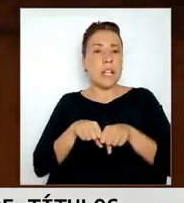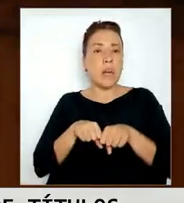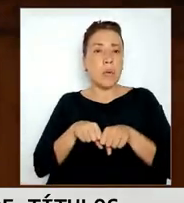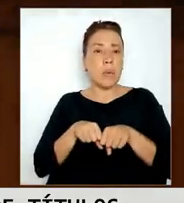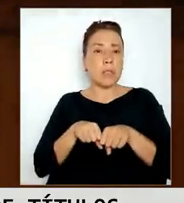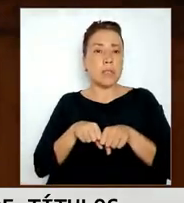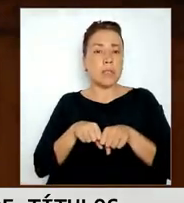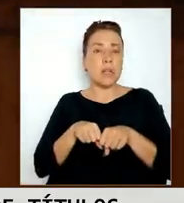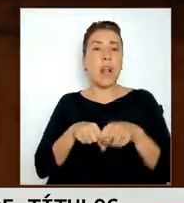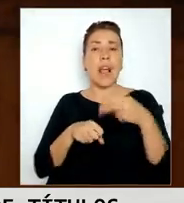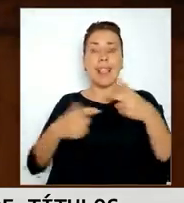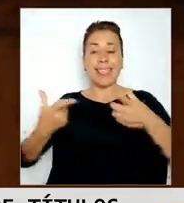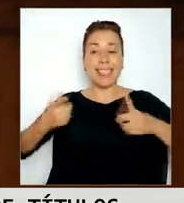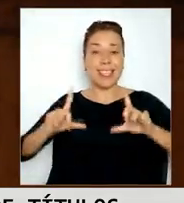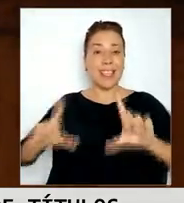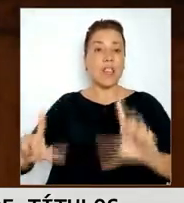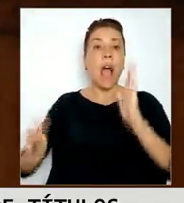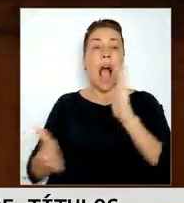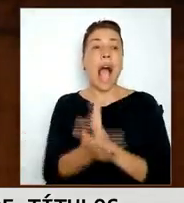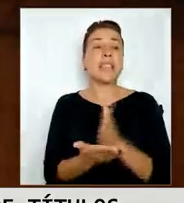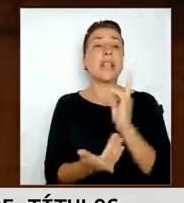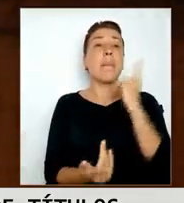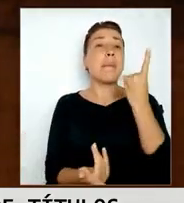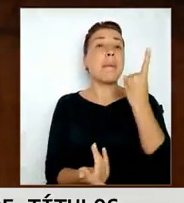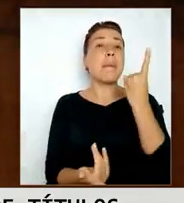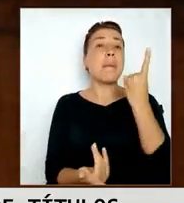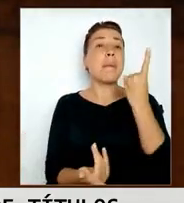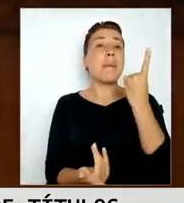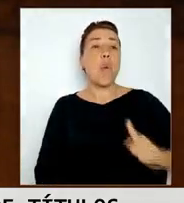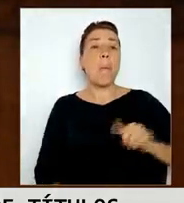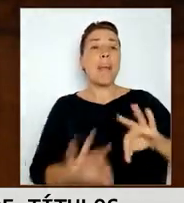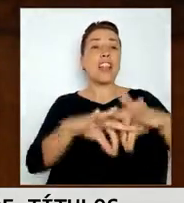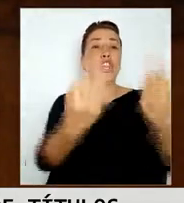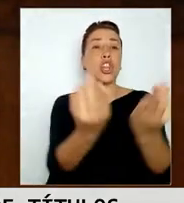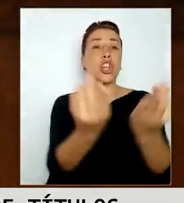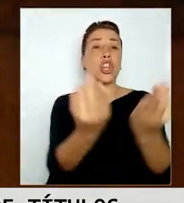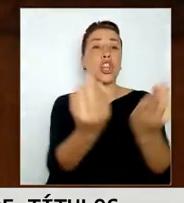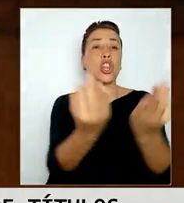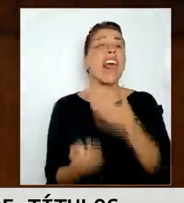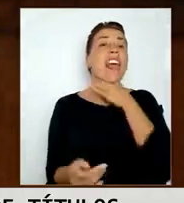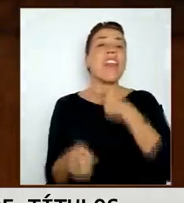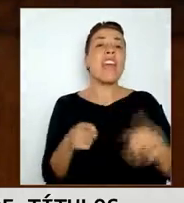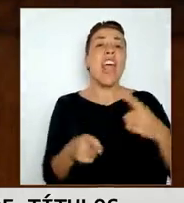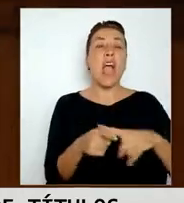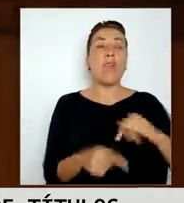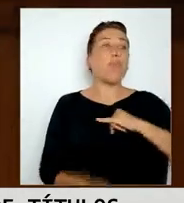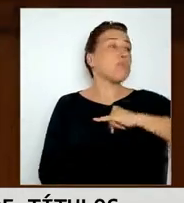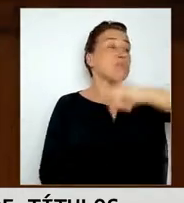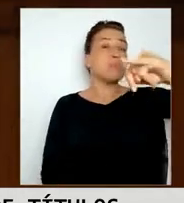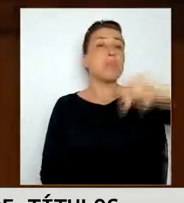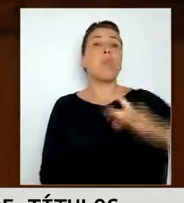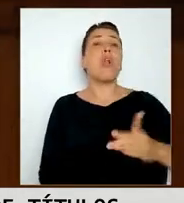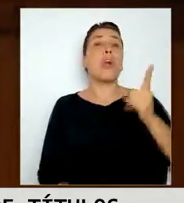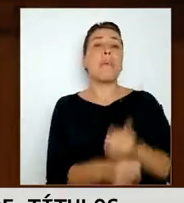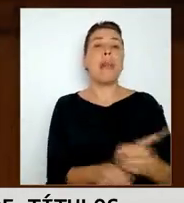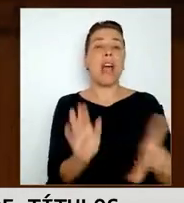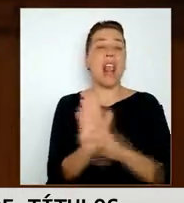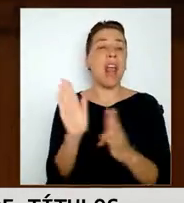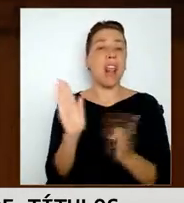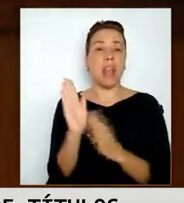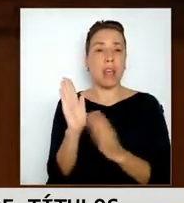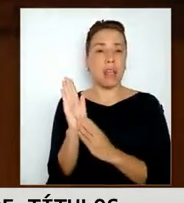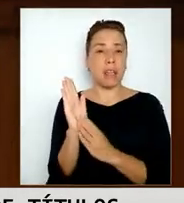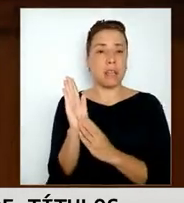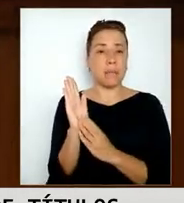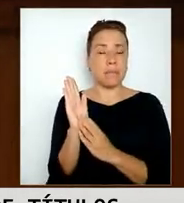título hasta obtener la satisfacción de la deuda de manera indefinida y por el solo Ministerio de la ley en razón